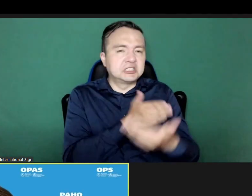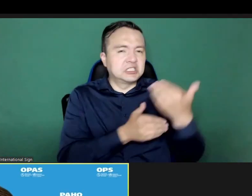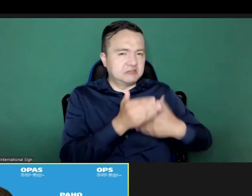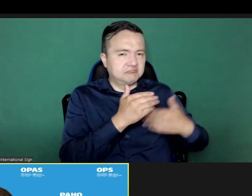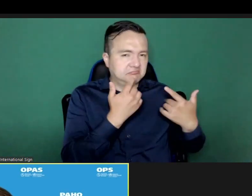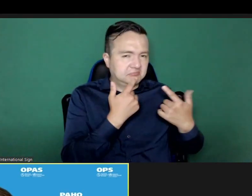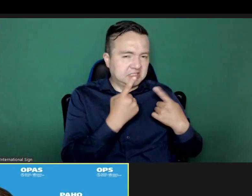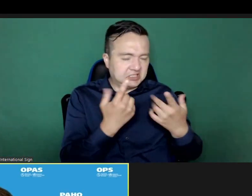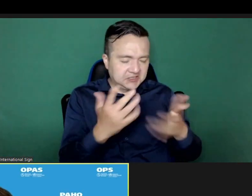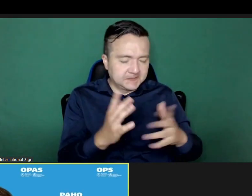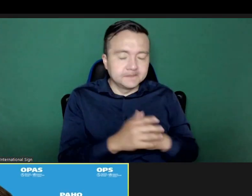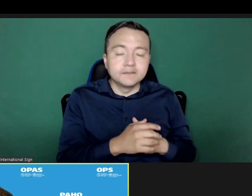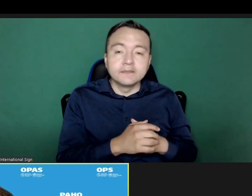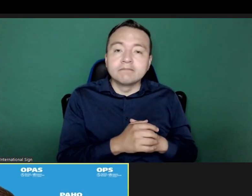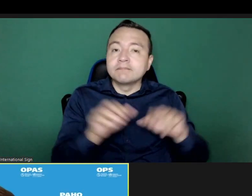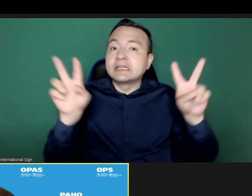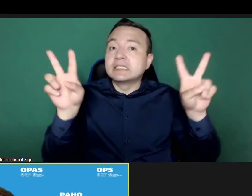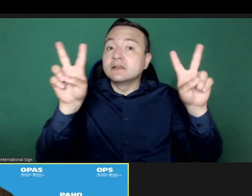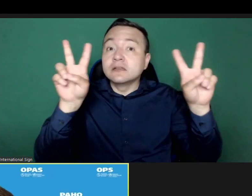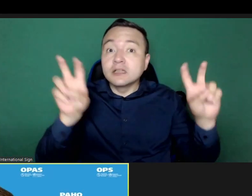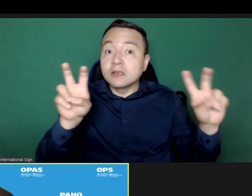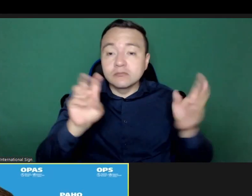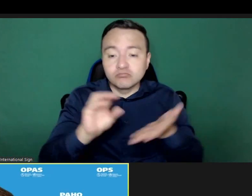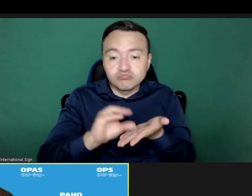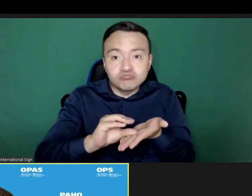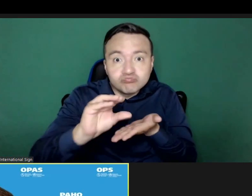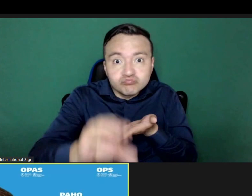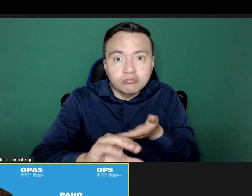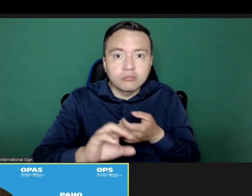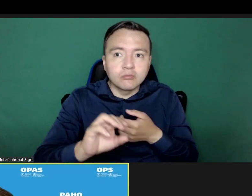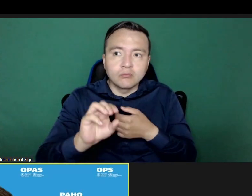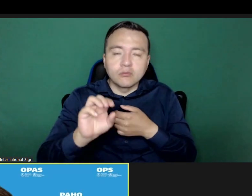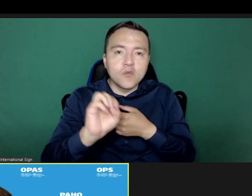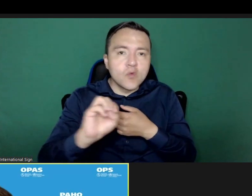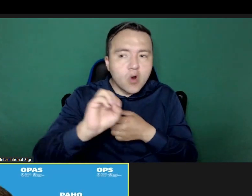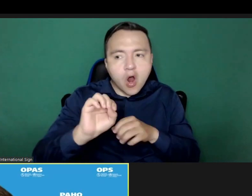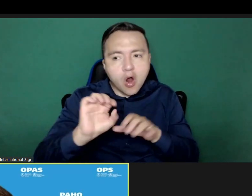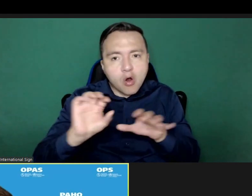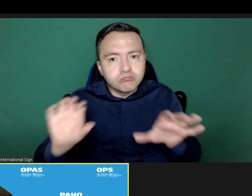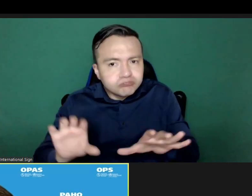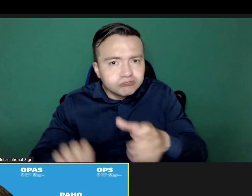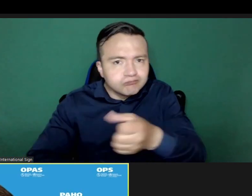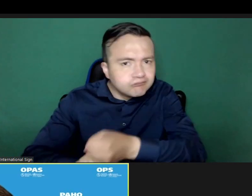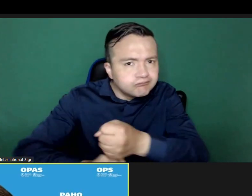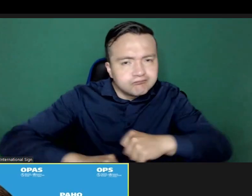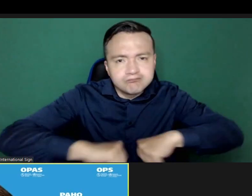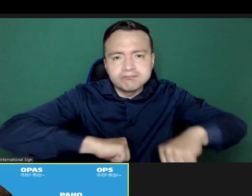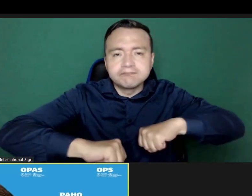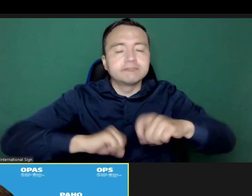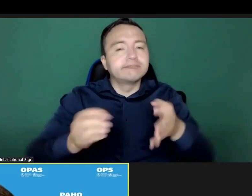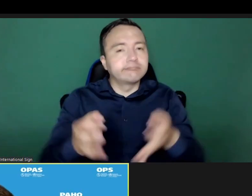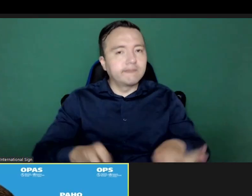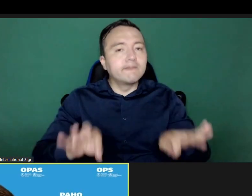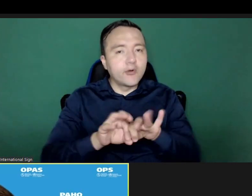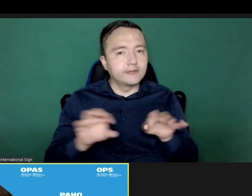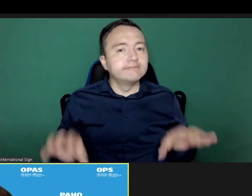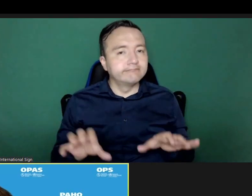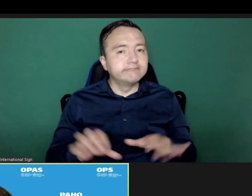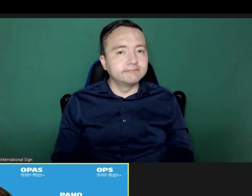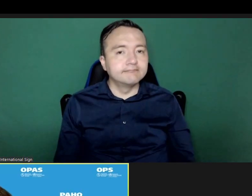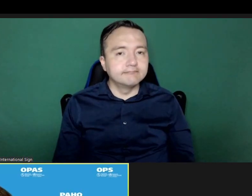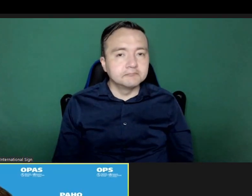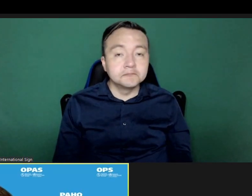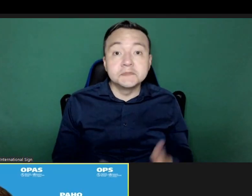nuestras inversiones se deben realizar según lo que estamos tratando de lograr.